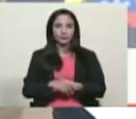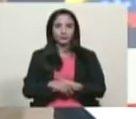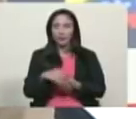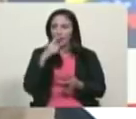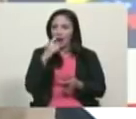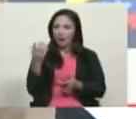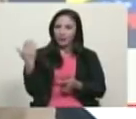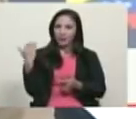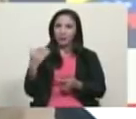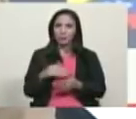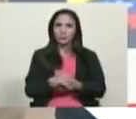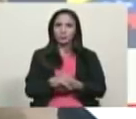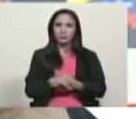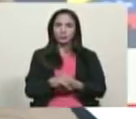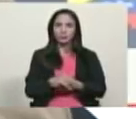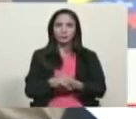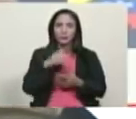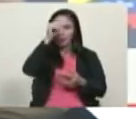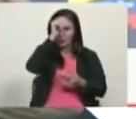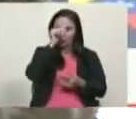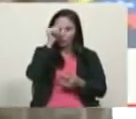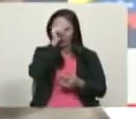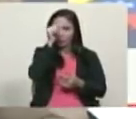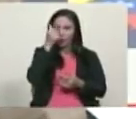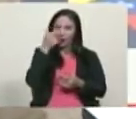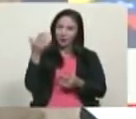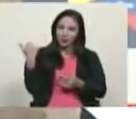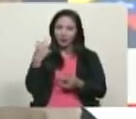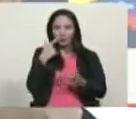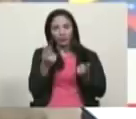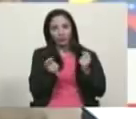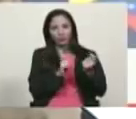Ayer, domingo, hablando de otros temas,